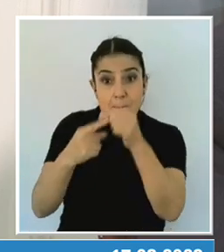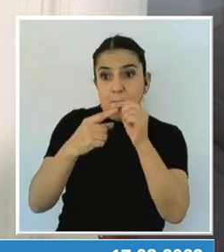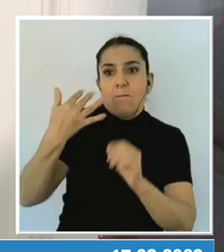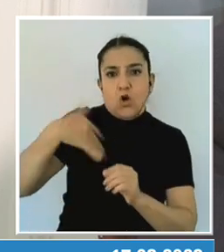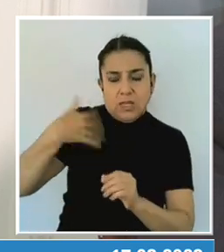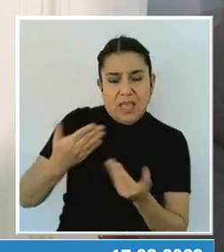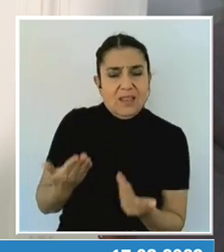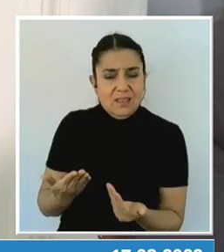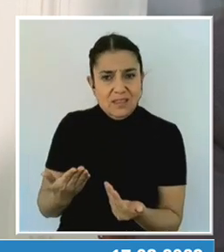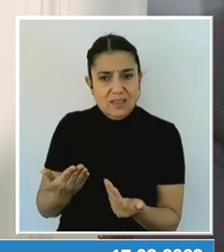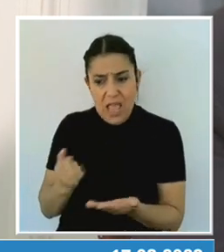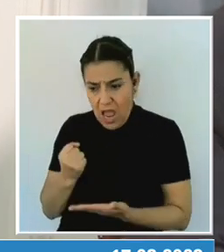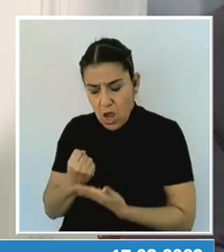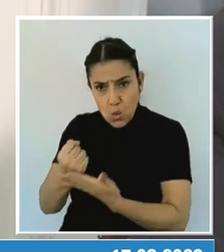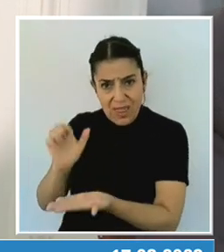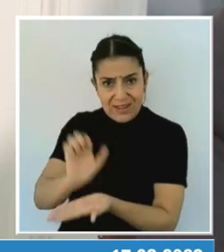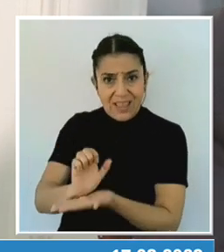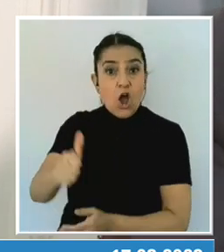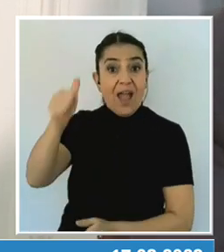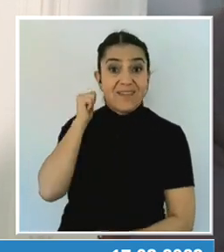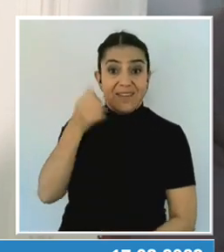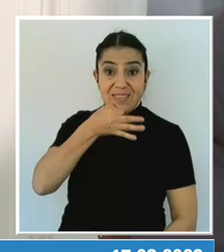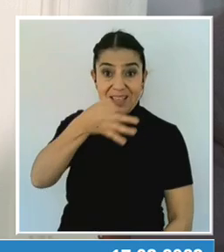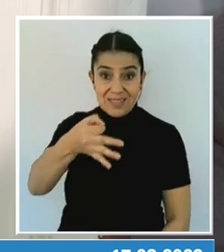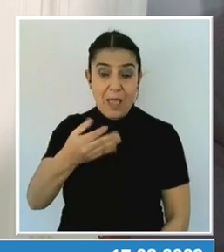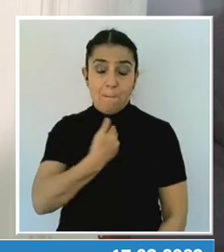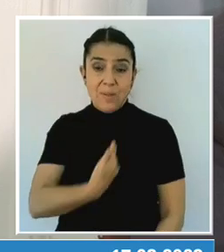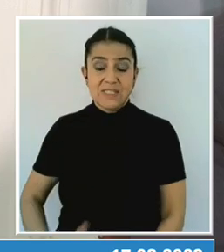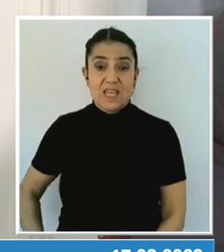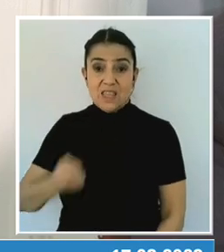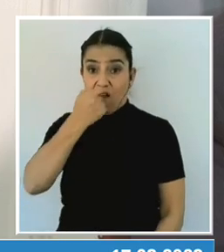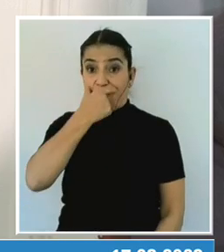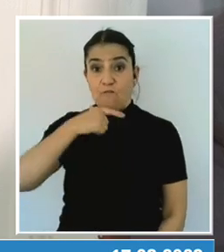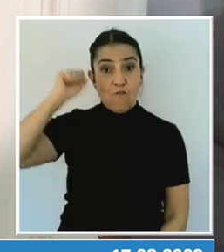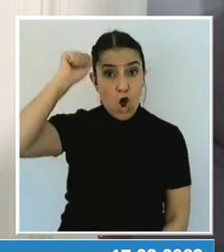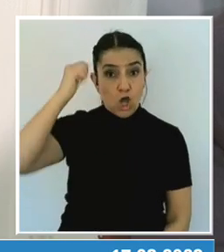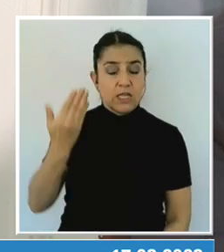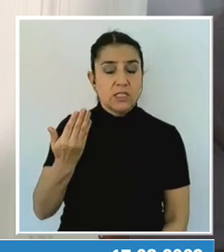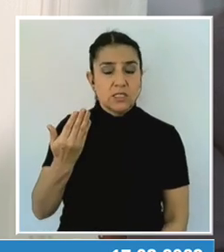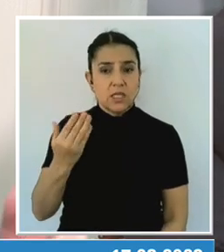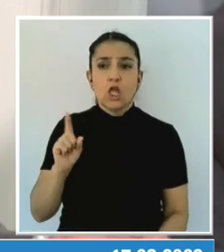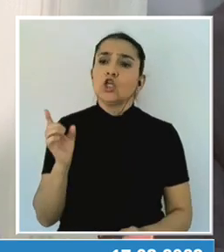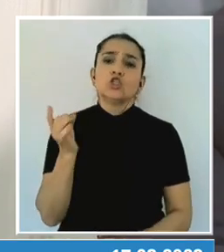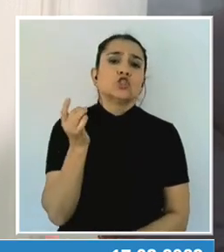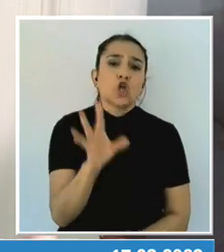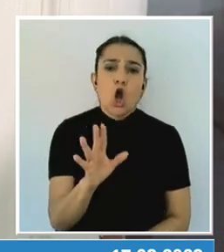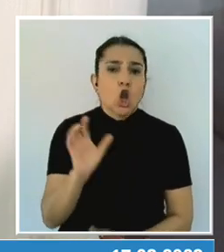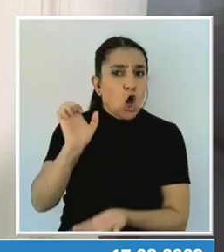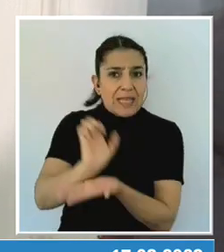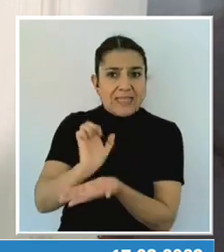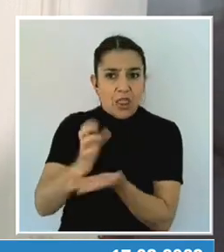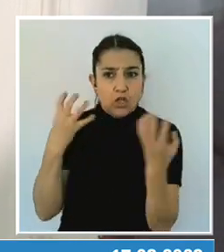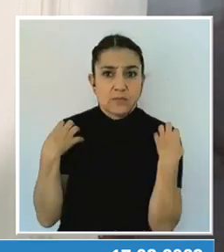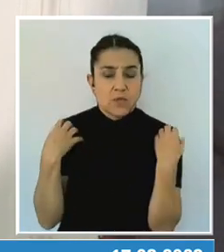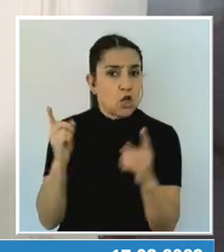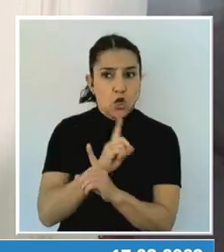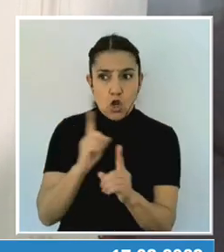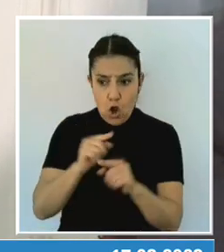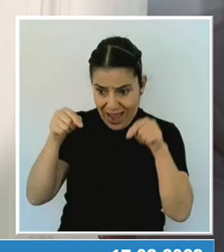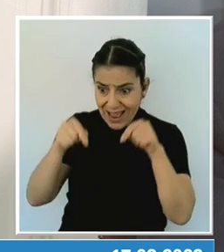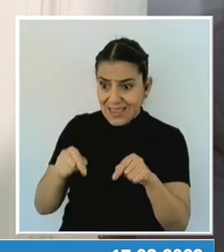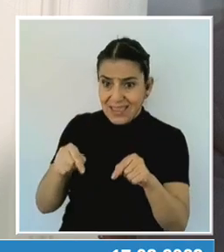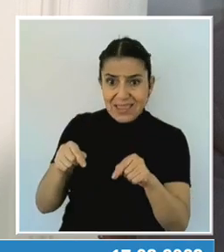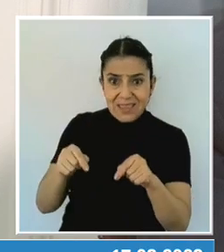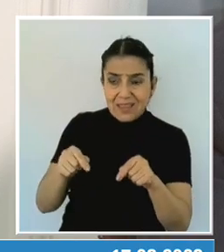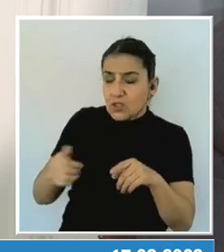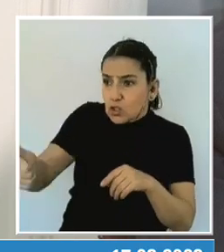el presidente Boric. Esto no es una cuestión solamente del Estado. Aquí es desde el vecino, ¿no es cierto?